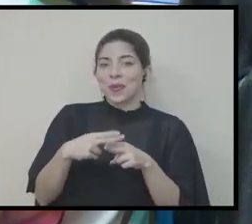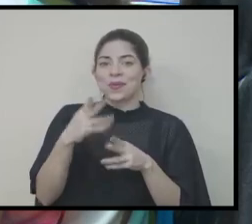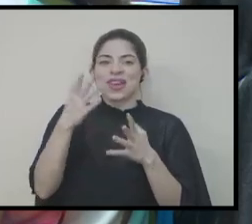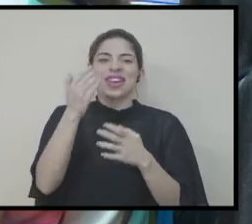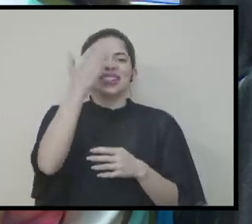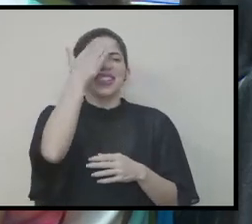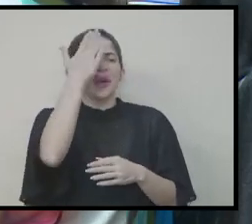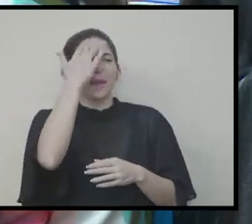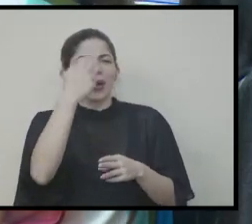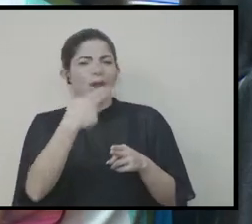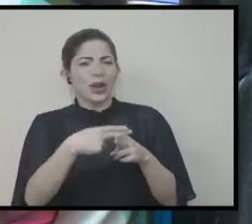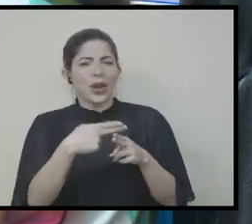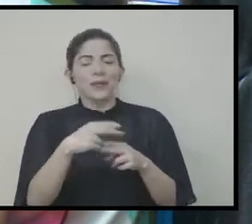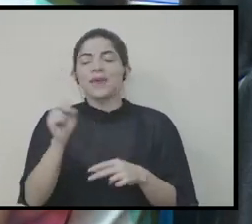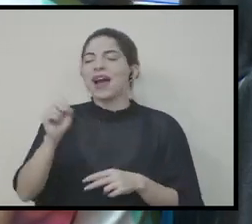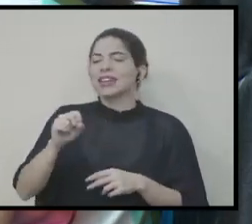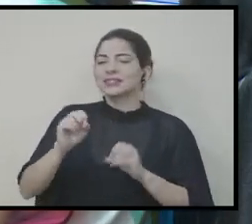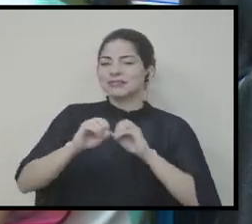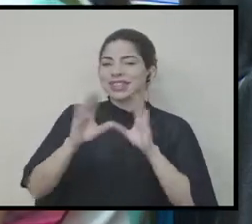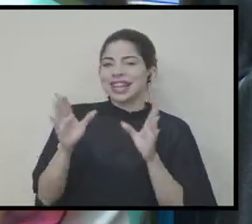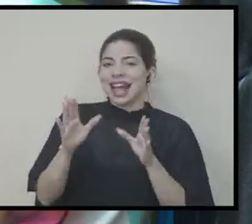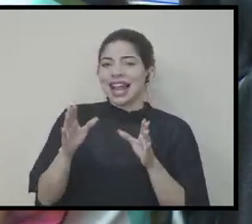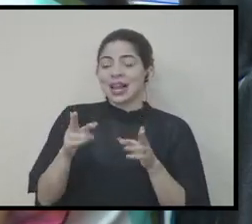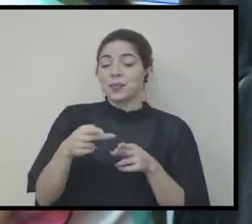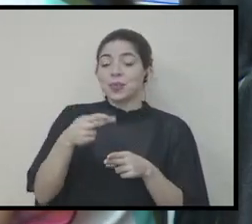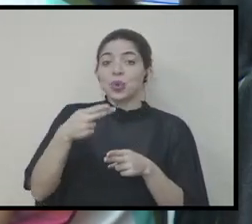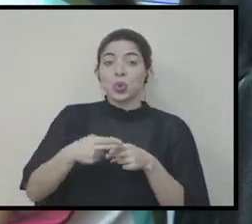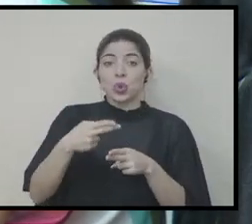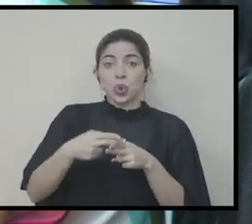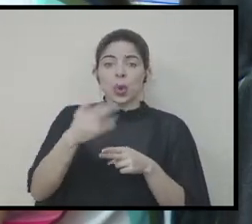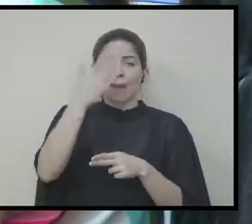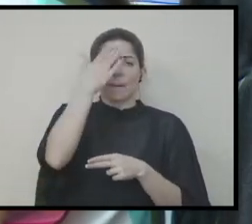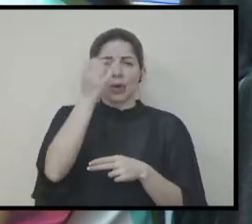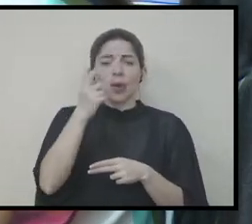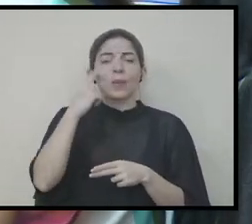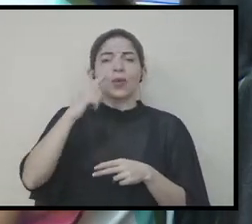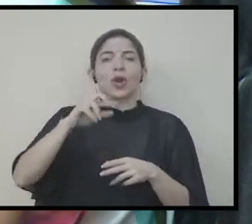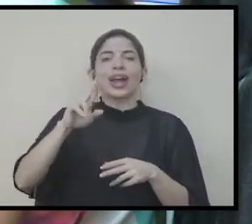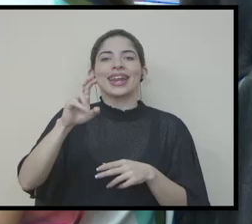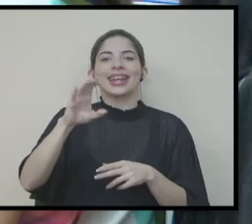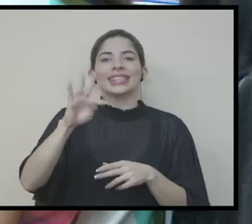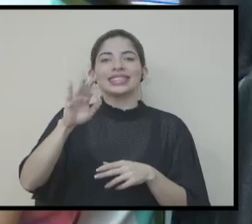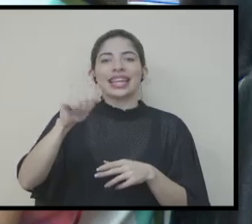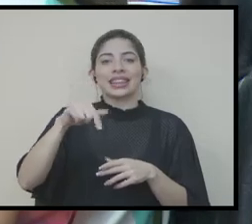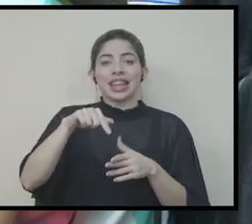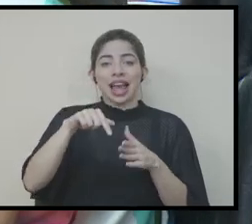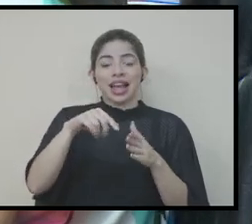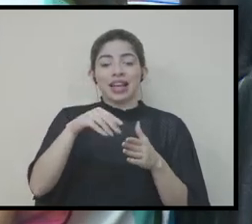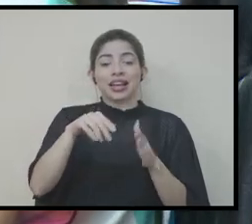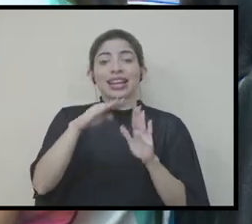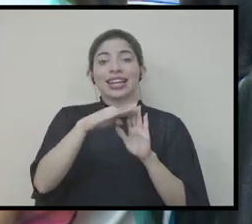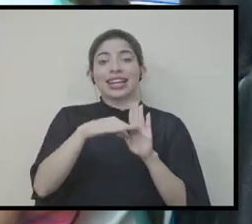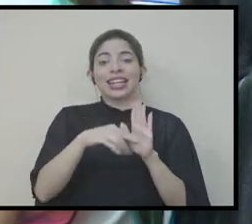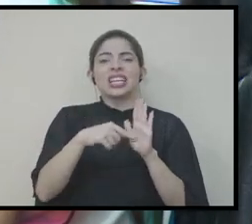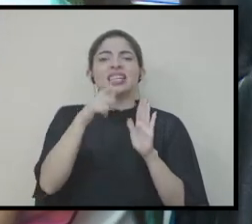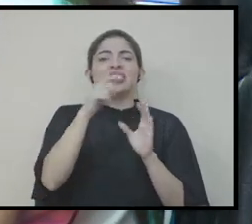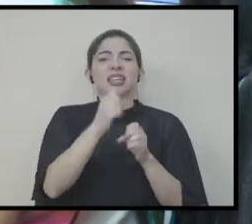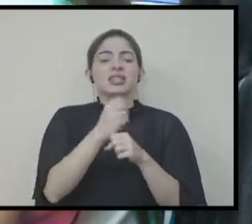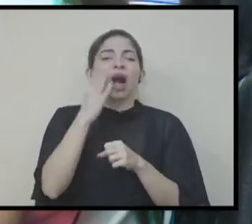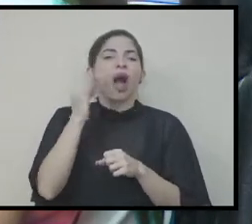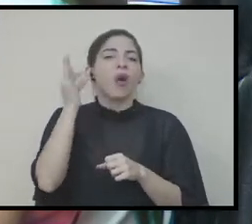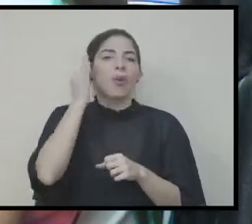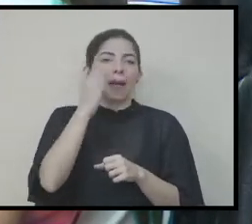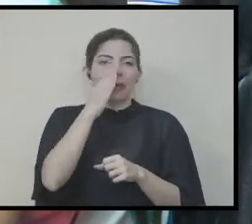por qué el nombre. Claro. Sí. Sí. El nombre se da por la receta, porque es la receta de la abuelita de mi mamá, de